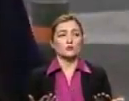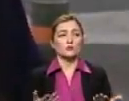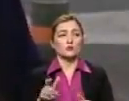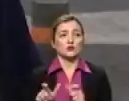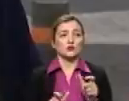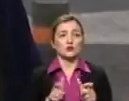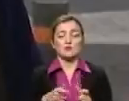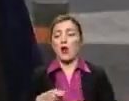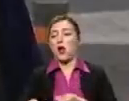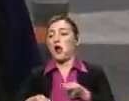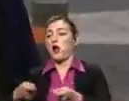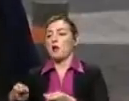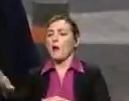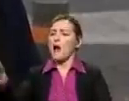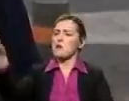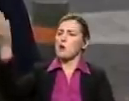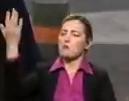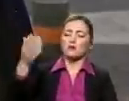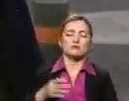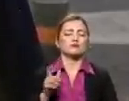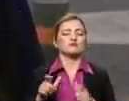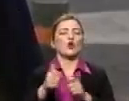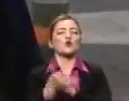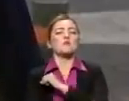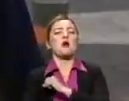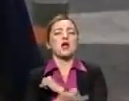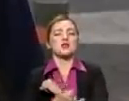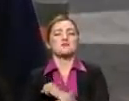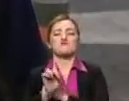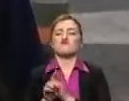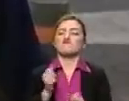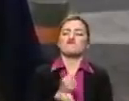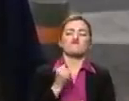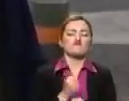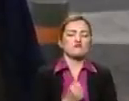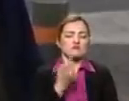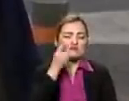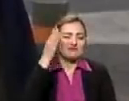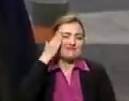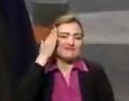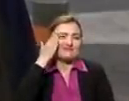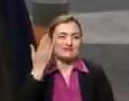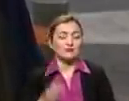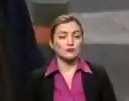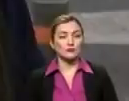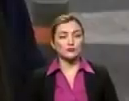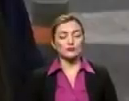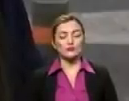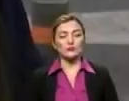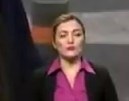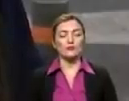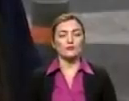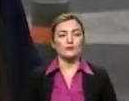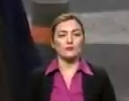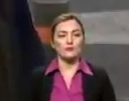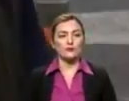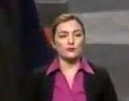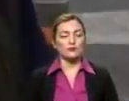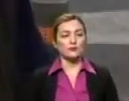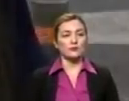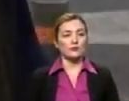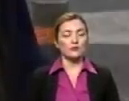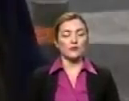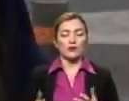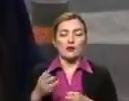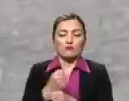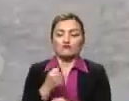Uno es el ingreso de personas de otro país, que bueno, ustedes muy bien lo saben, y realmente quieren